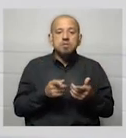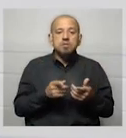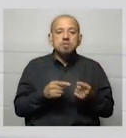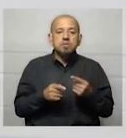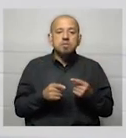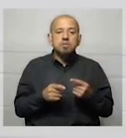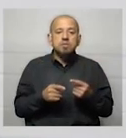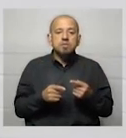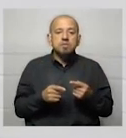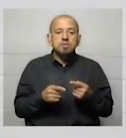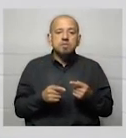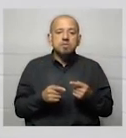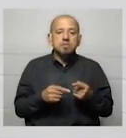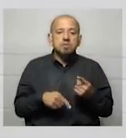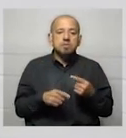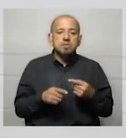espontánea,